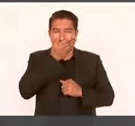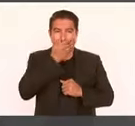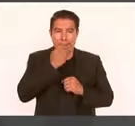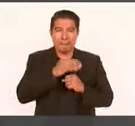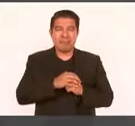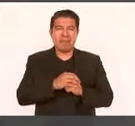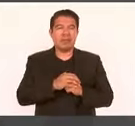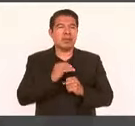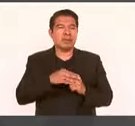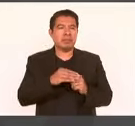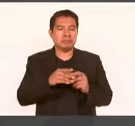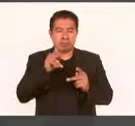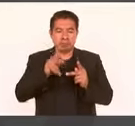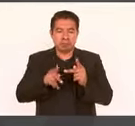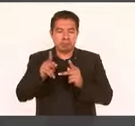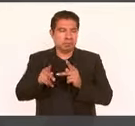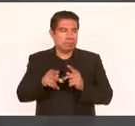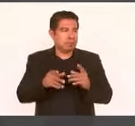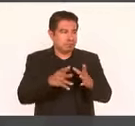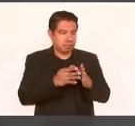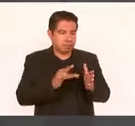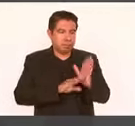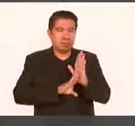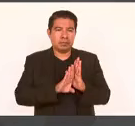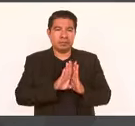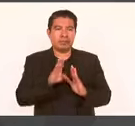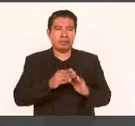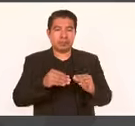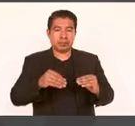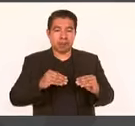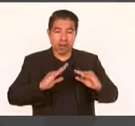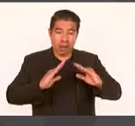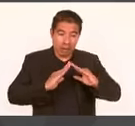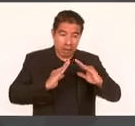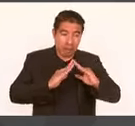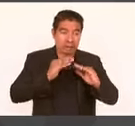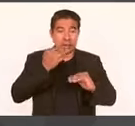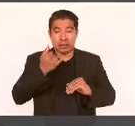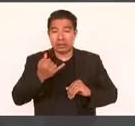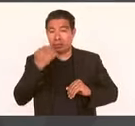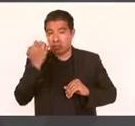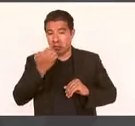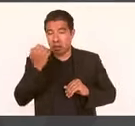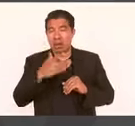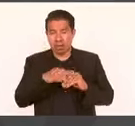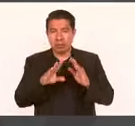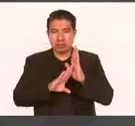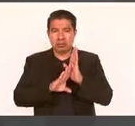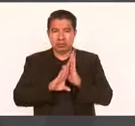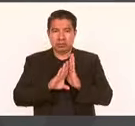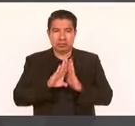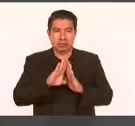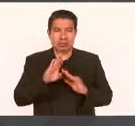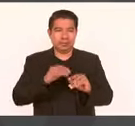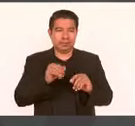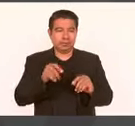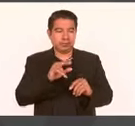sector, tenemos que en vivienda y educación se presentan los mayores avances. Las acciones concluidas superan